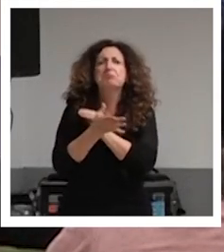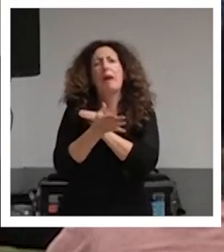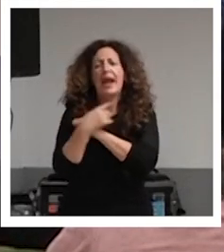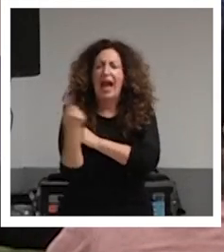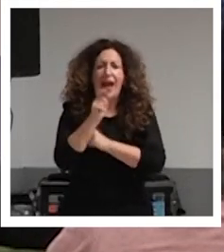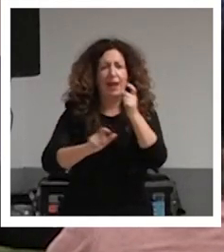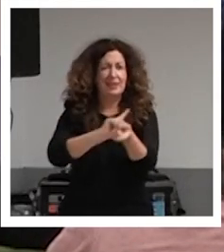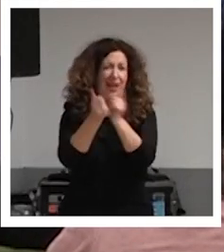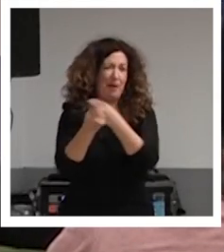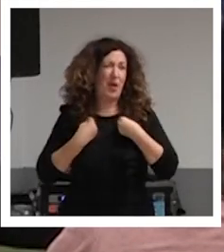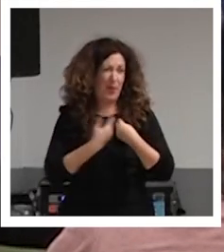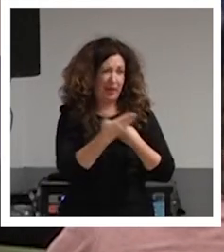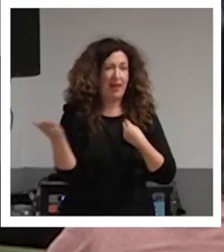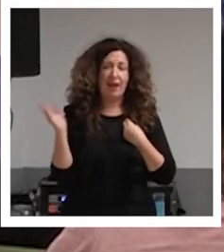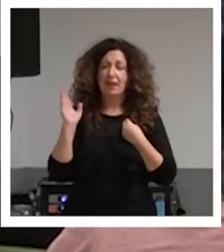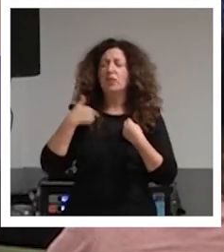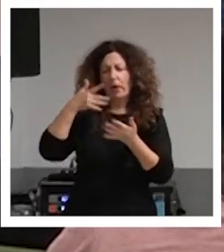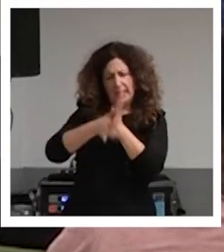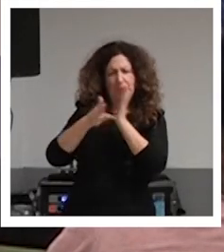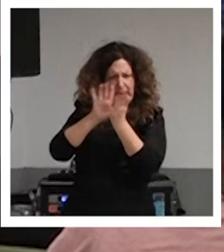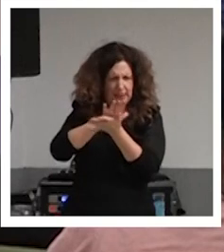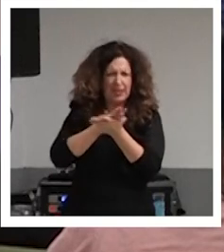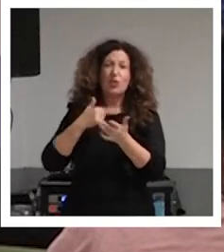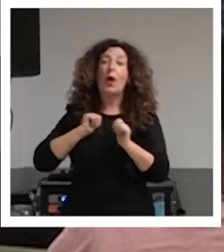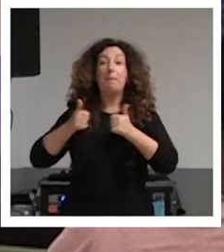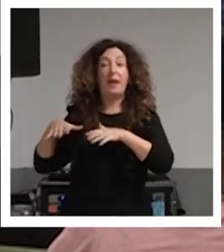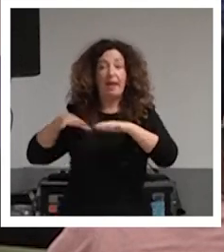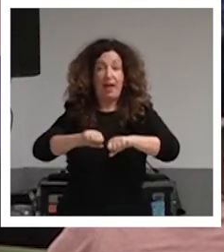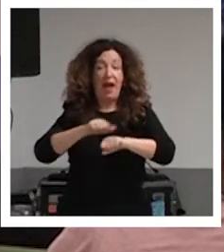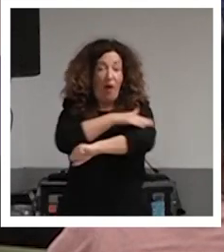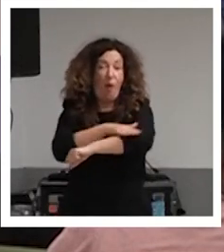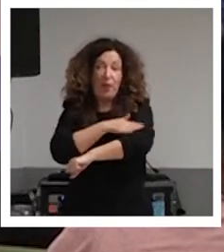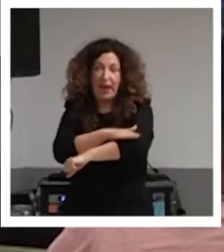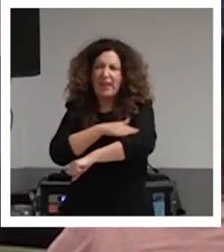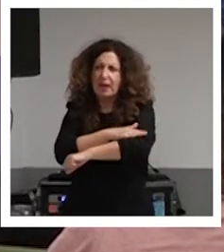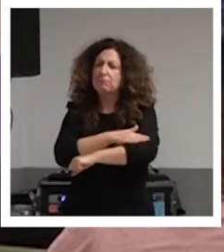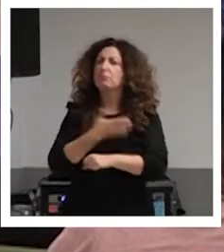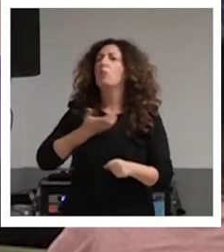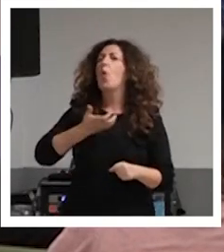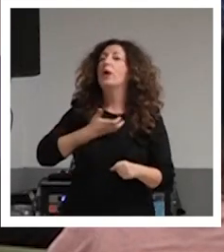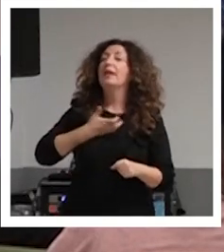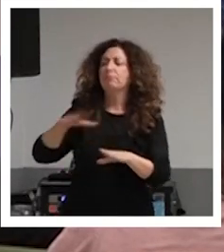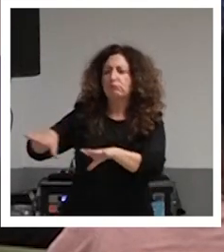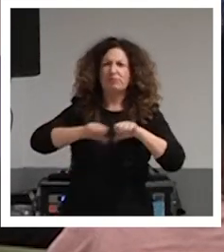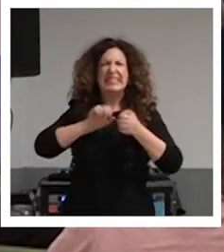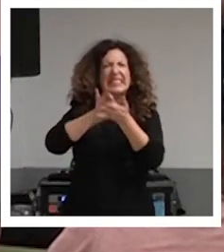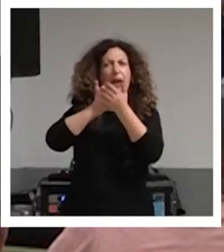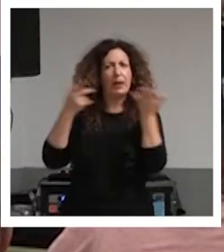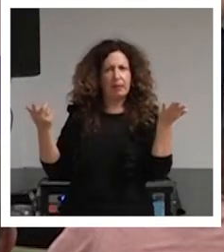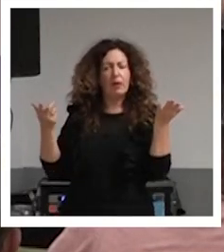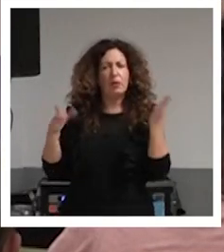día lo explicaba no y lo voy a explicar un poco más tranquilamente nosotros desde que entramos a gobernar hemos estamos re municipalizando los servicios eso